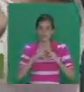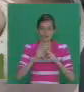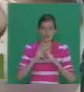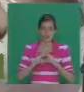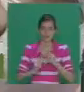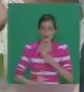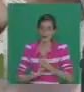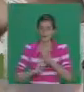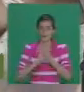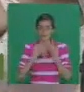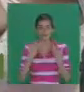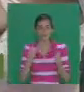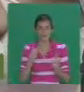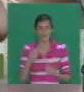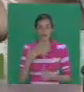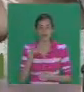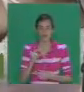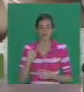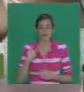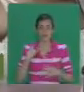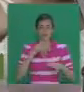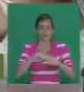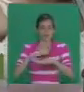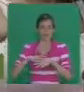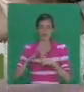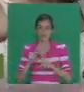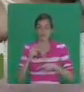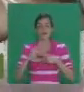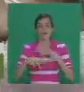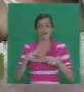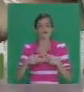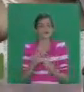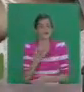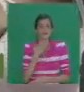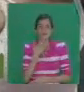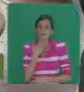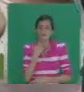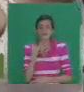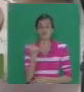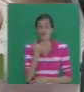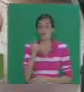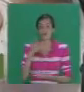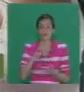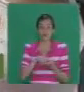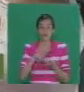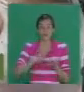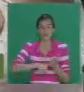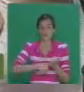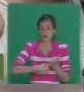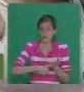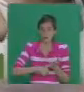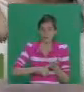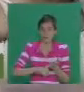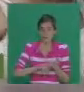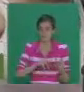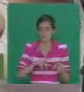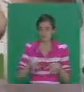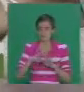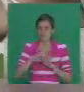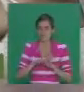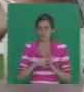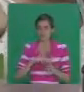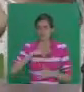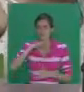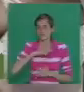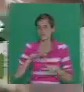están apoyando. Entonces le hago un llamado a todos los productores, es sencillo, solamente con la cédula es el requisito suficiente